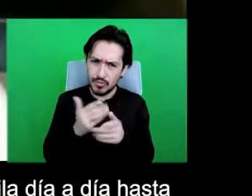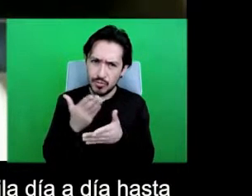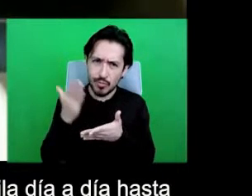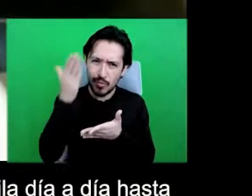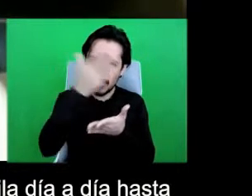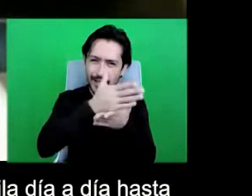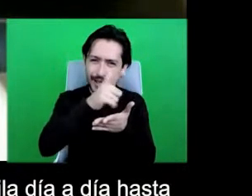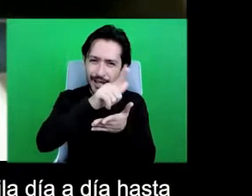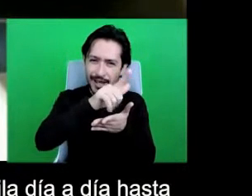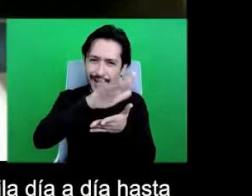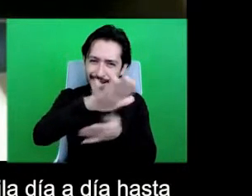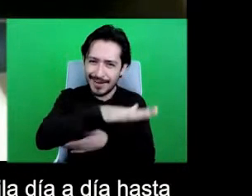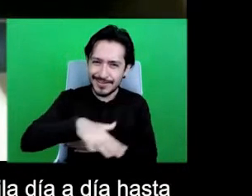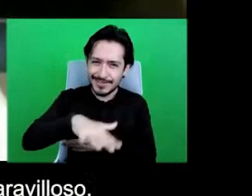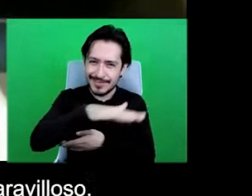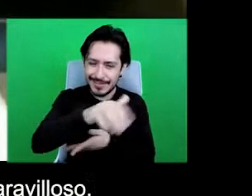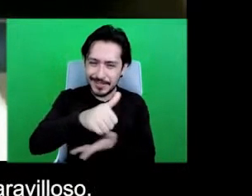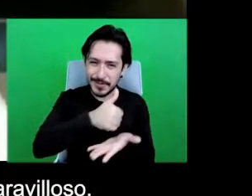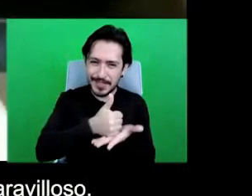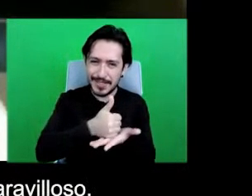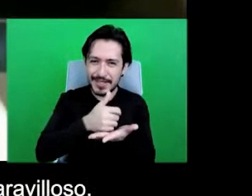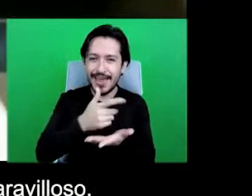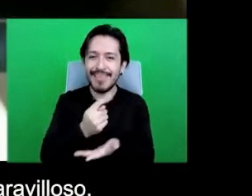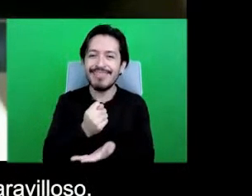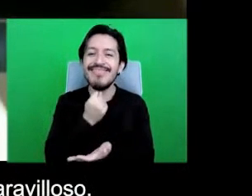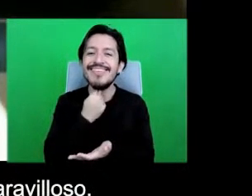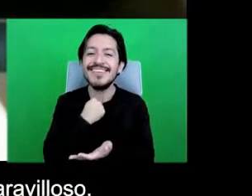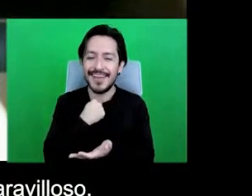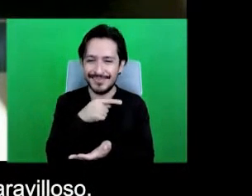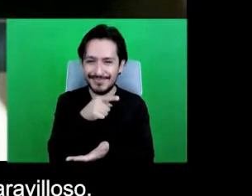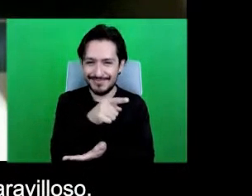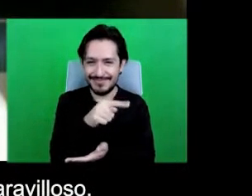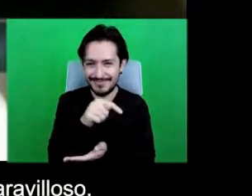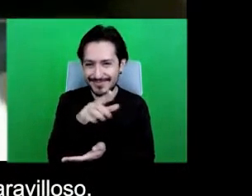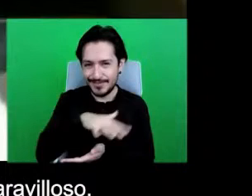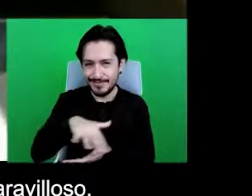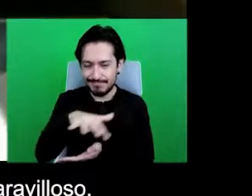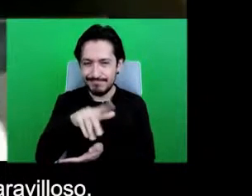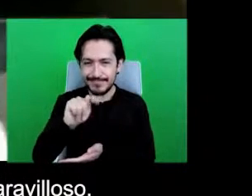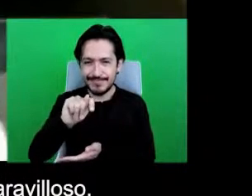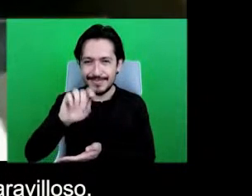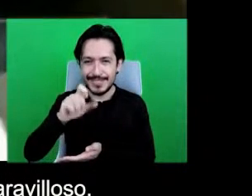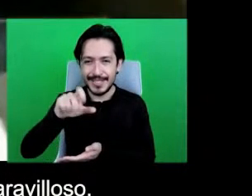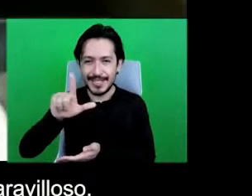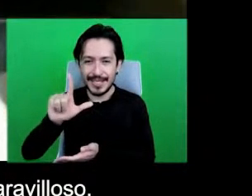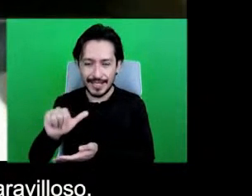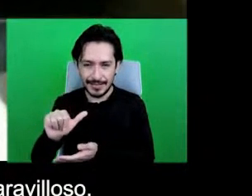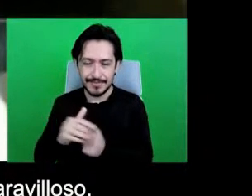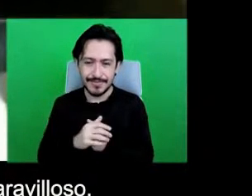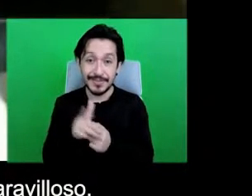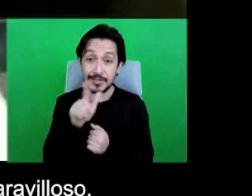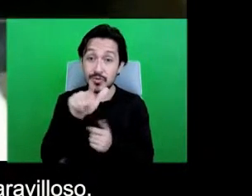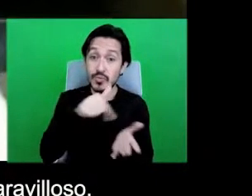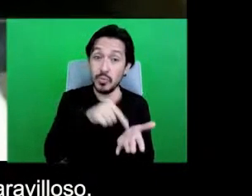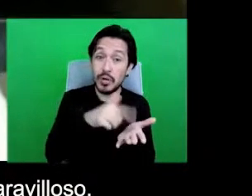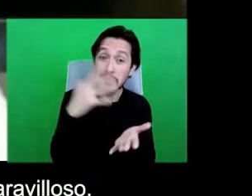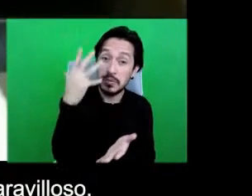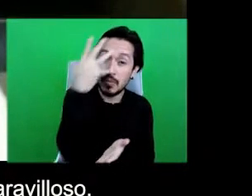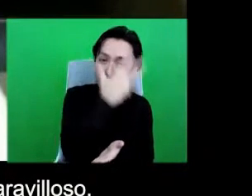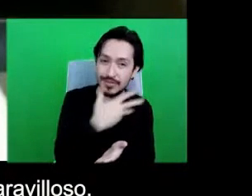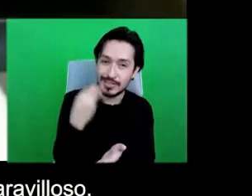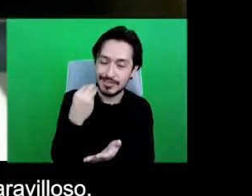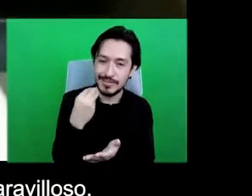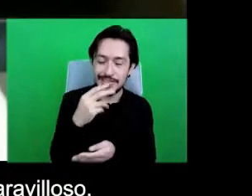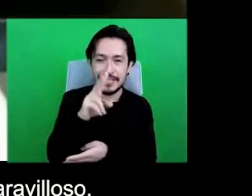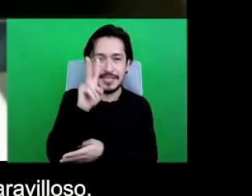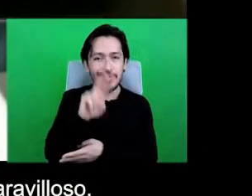hasta que el cuerpo me diga que ya no, ¿verdad? Pero bueno, yo sigo yendo a Tequila, es un lugar maravilloso y estoy